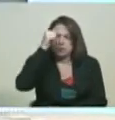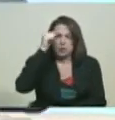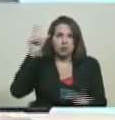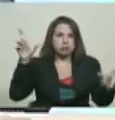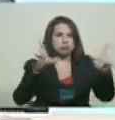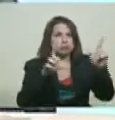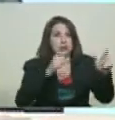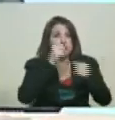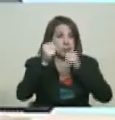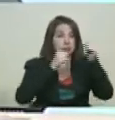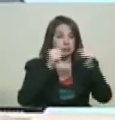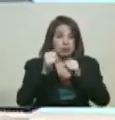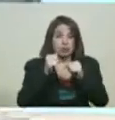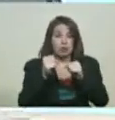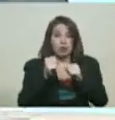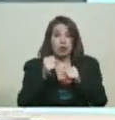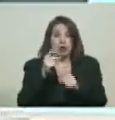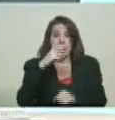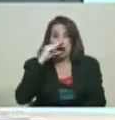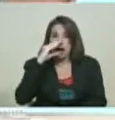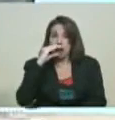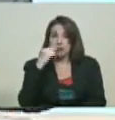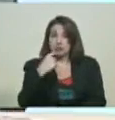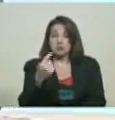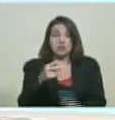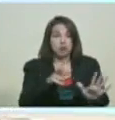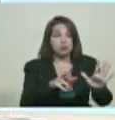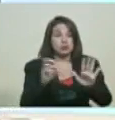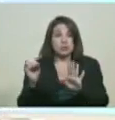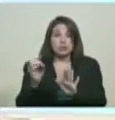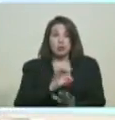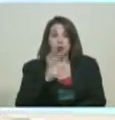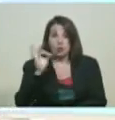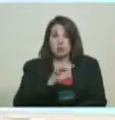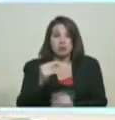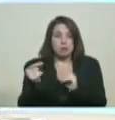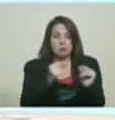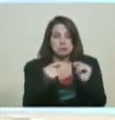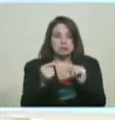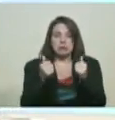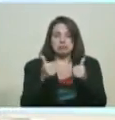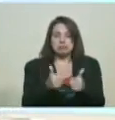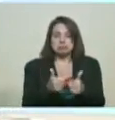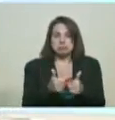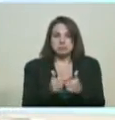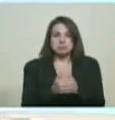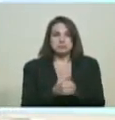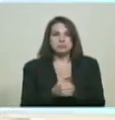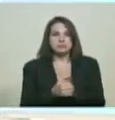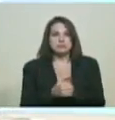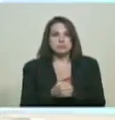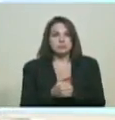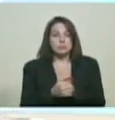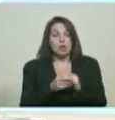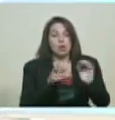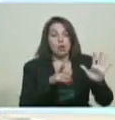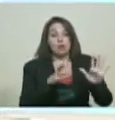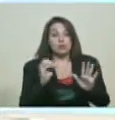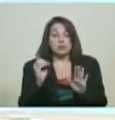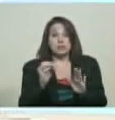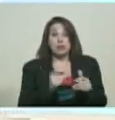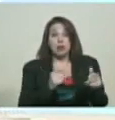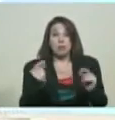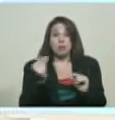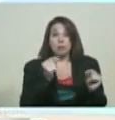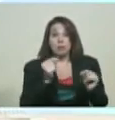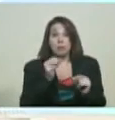entrevistó a 80% este país de acuerdo con el diálogo 80% de este país de acuerdo